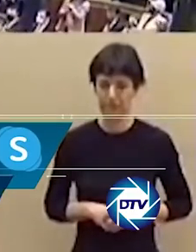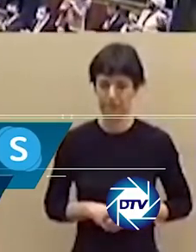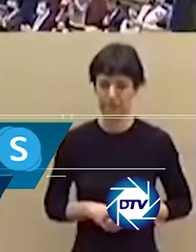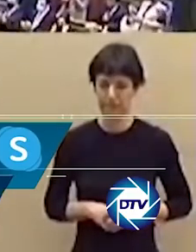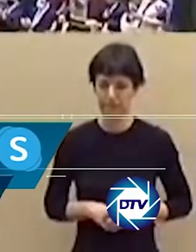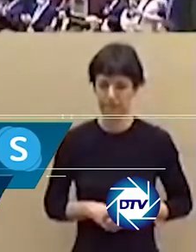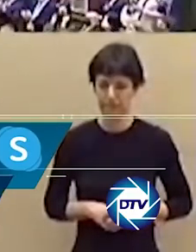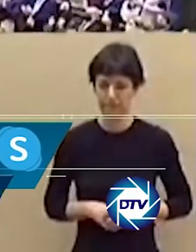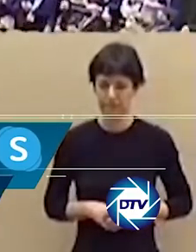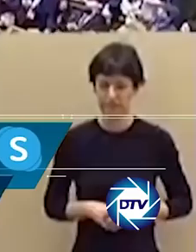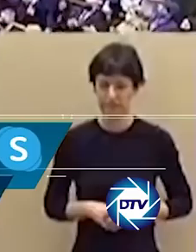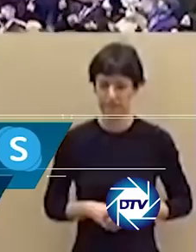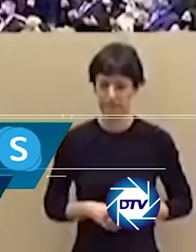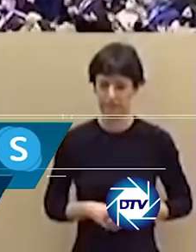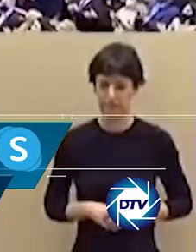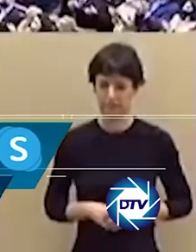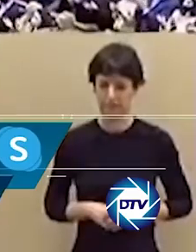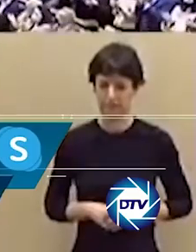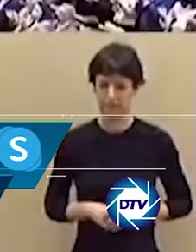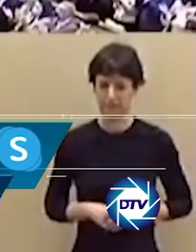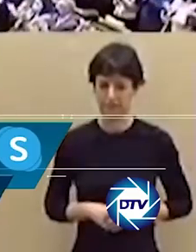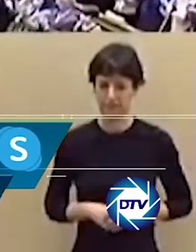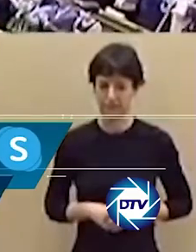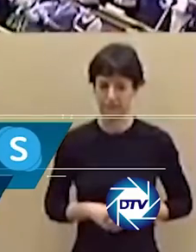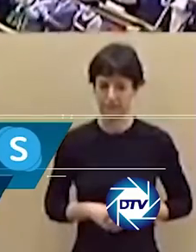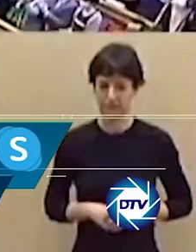salvo los oligarcas y todos los que viven, digamos,